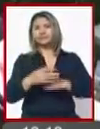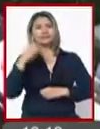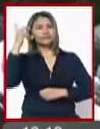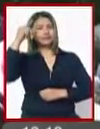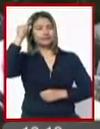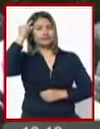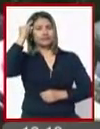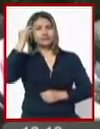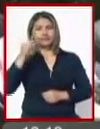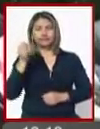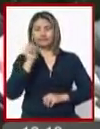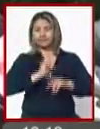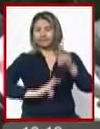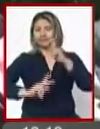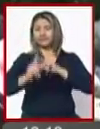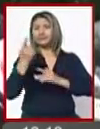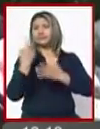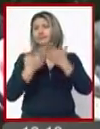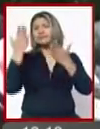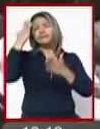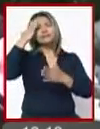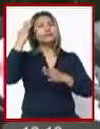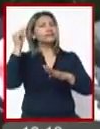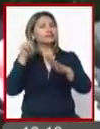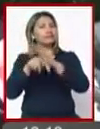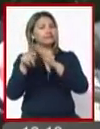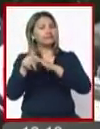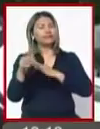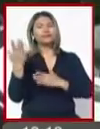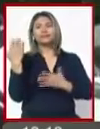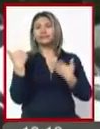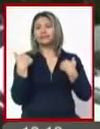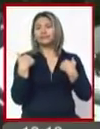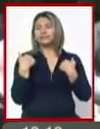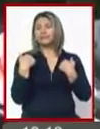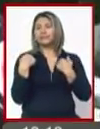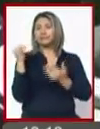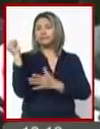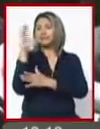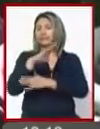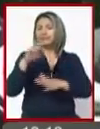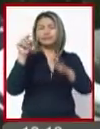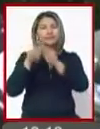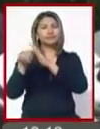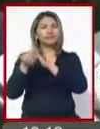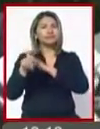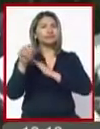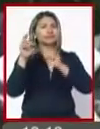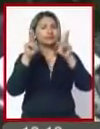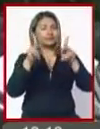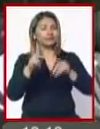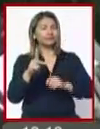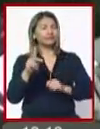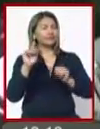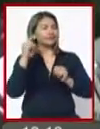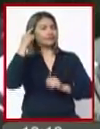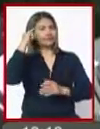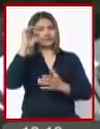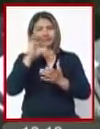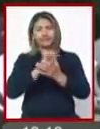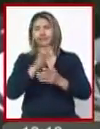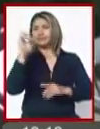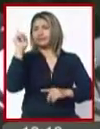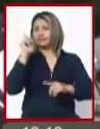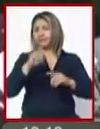nuestro gobierno, por parte del pueblo. Los que han asesinado, los que han ensayado de manera forzosa, matando, asesinando a gente, creo personalmente